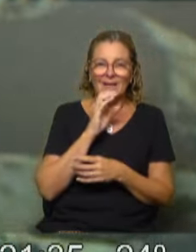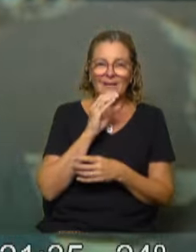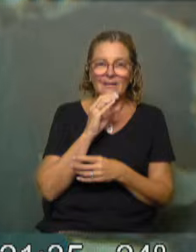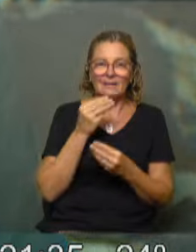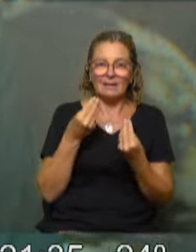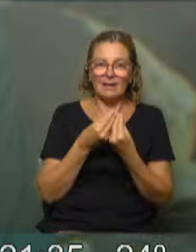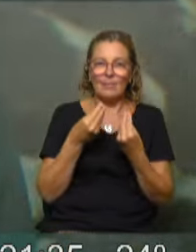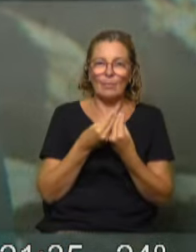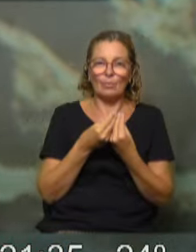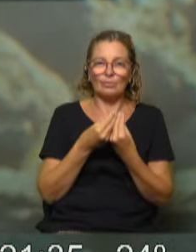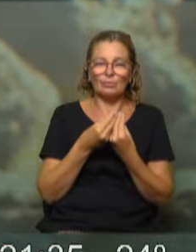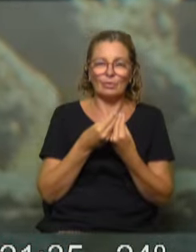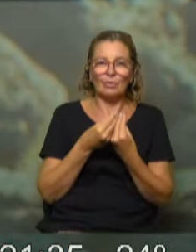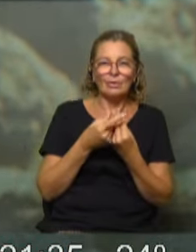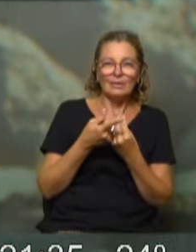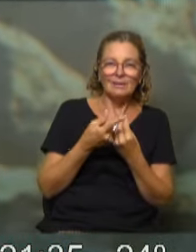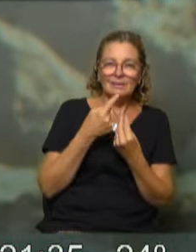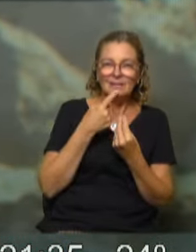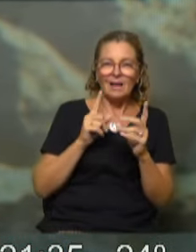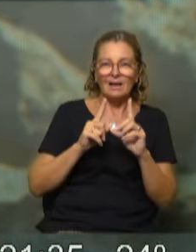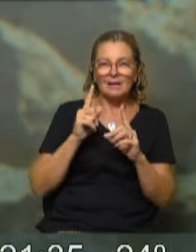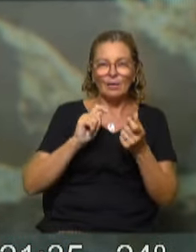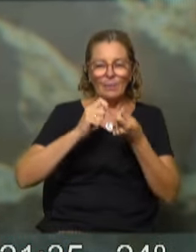mucho. Claro. O sea, es como hay algo que